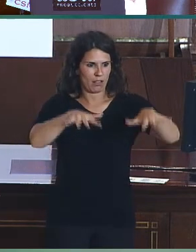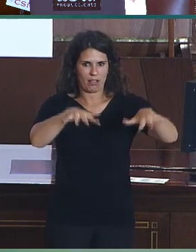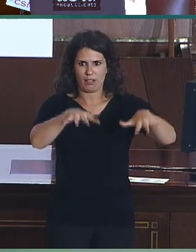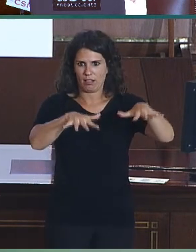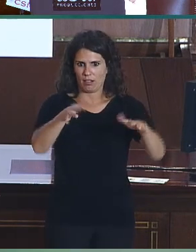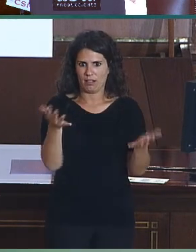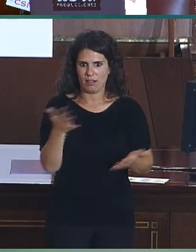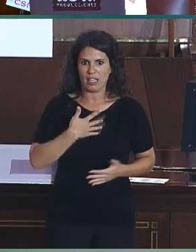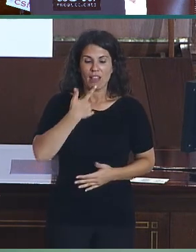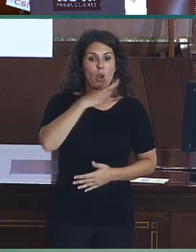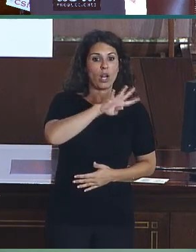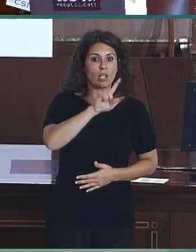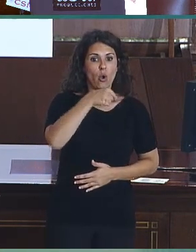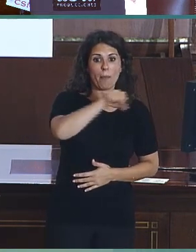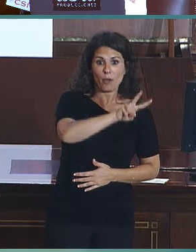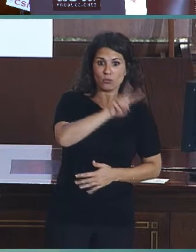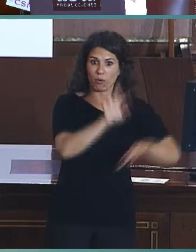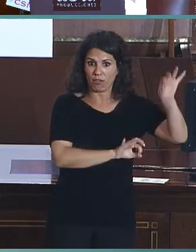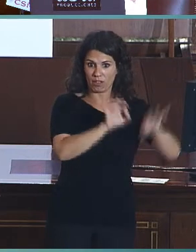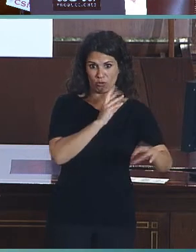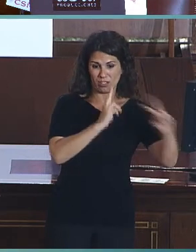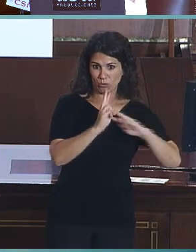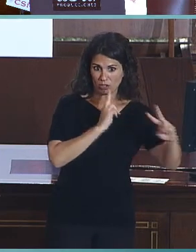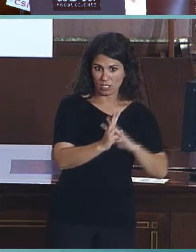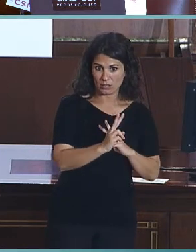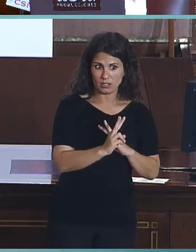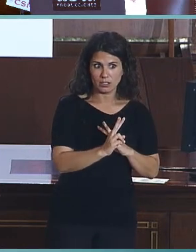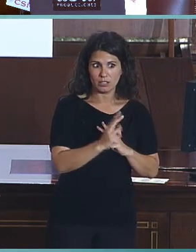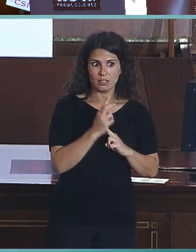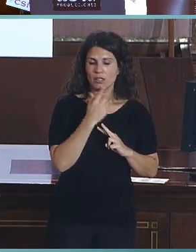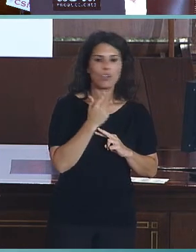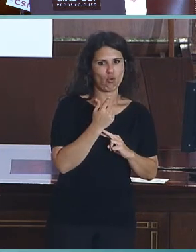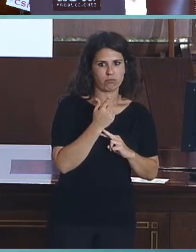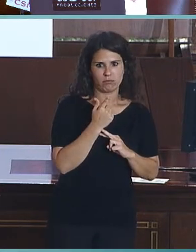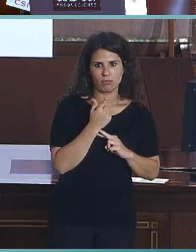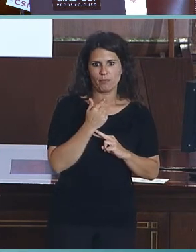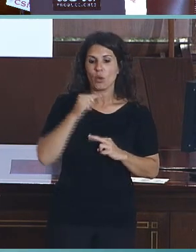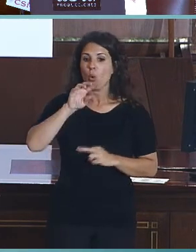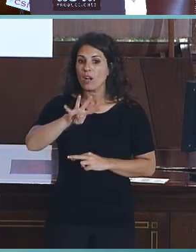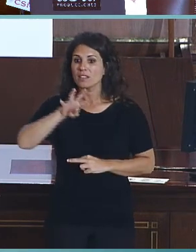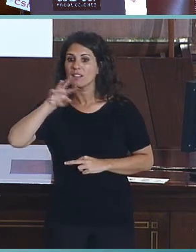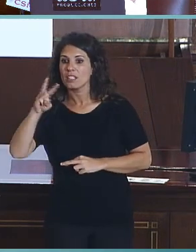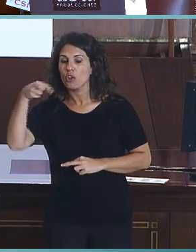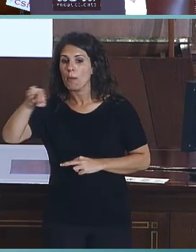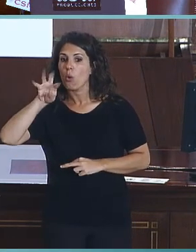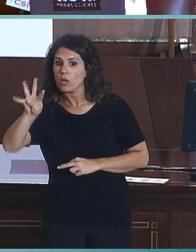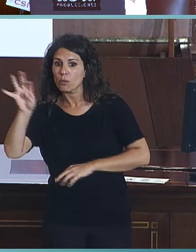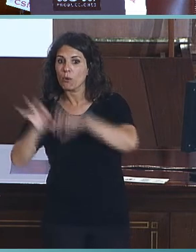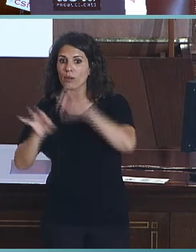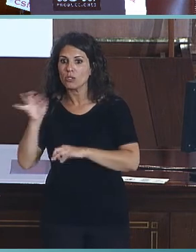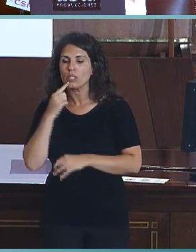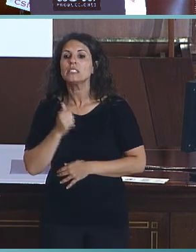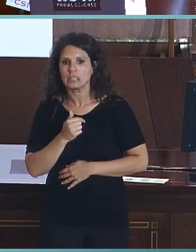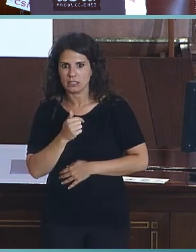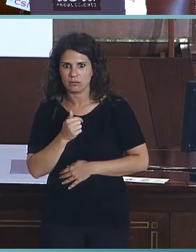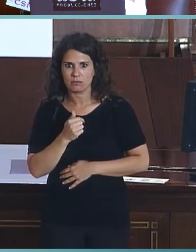Un 41,2% de las respuestas son desfavorables y un 43,4% son favorables.